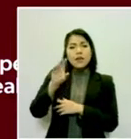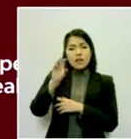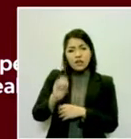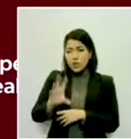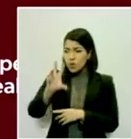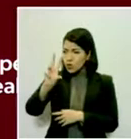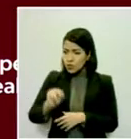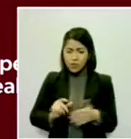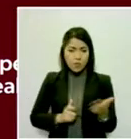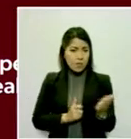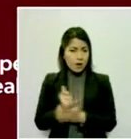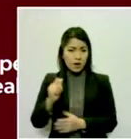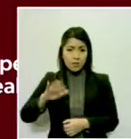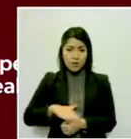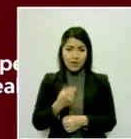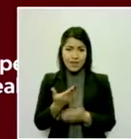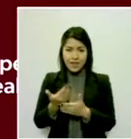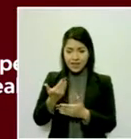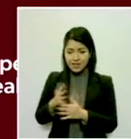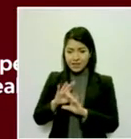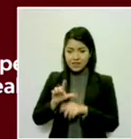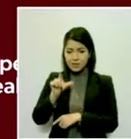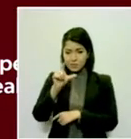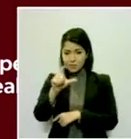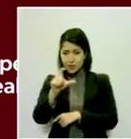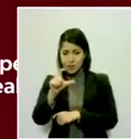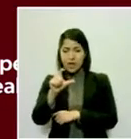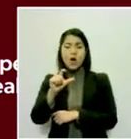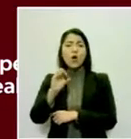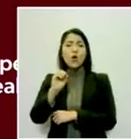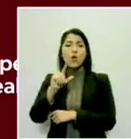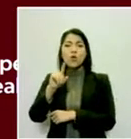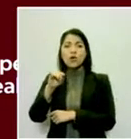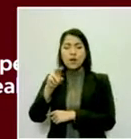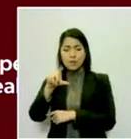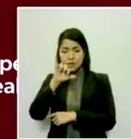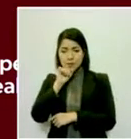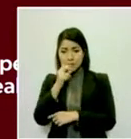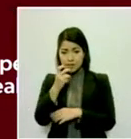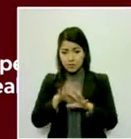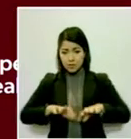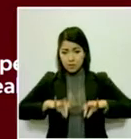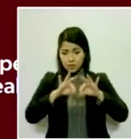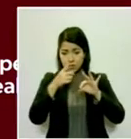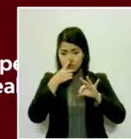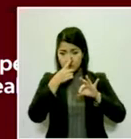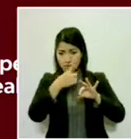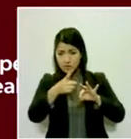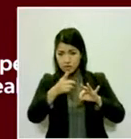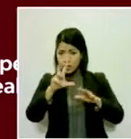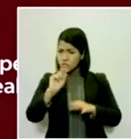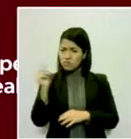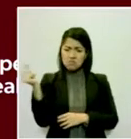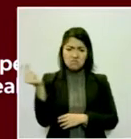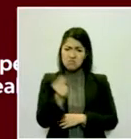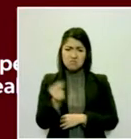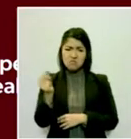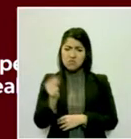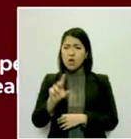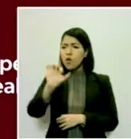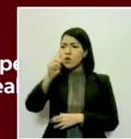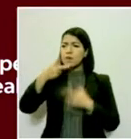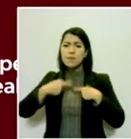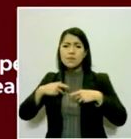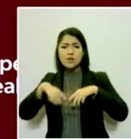cobró lo que es el holograma. El trámite de cita y emplacamiento es gratuito. Aquí también es muy importante resaltar esto. No ocupan gestores ni